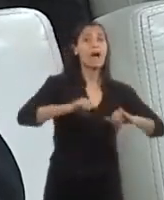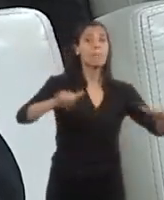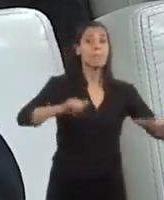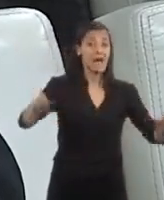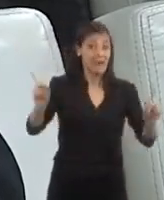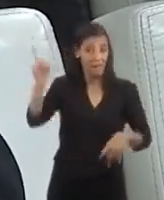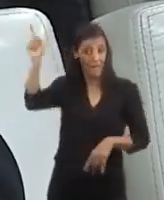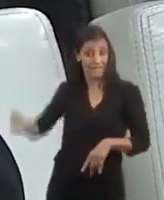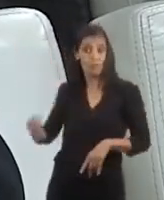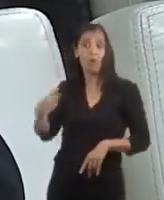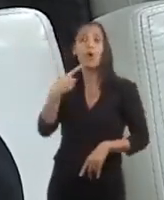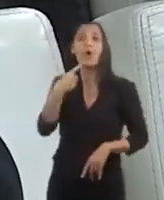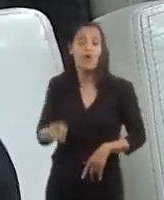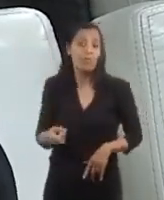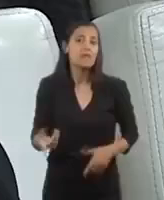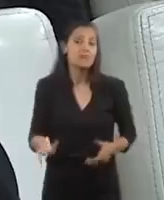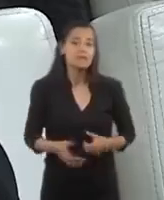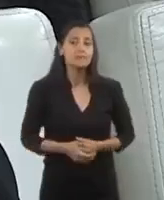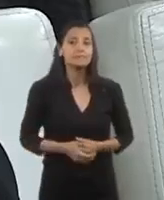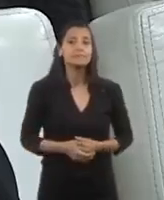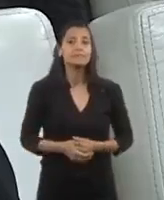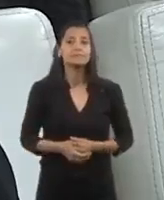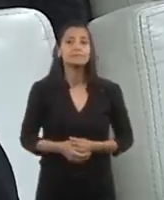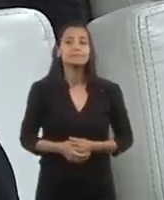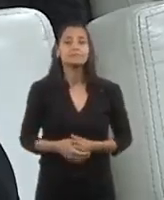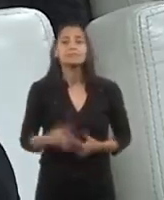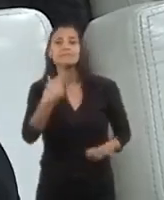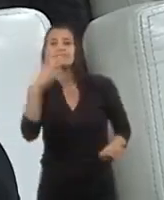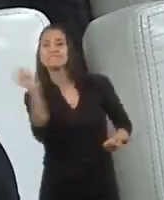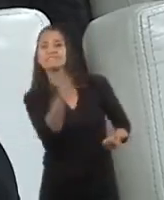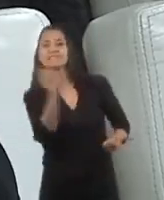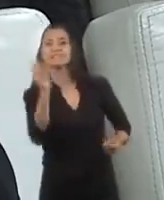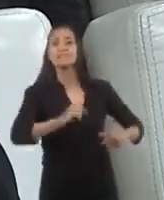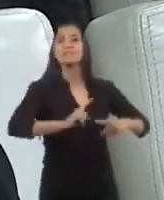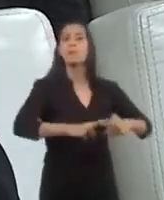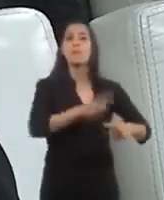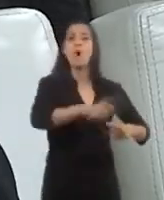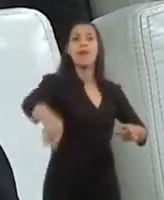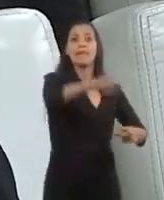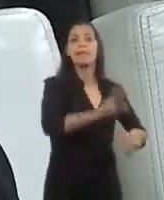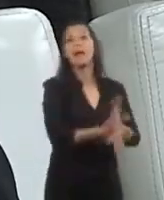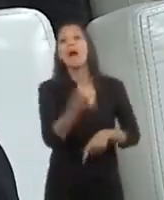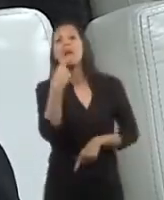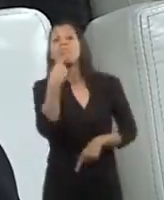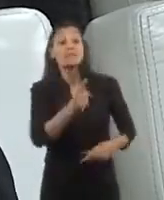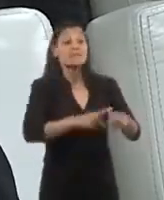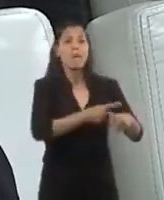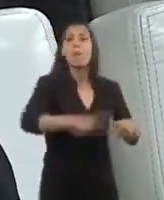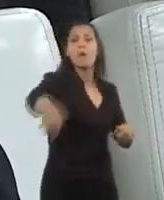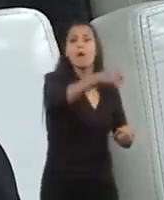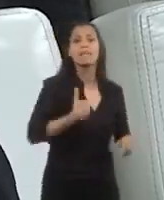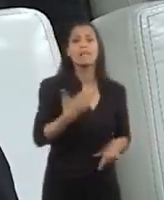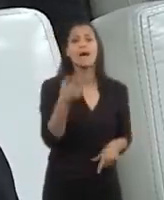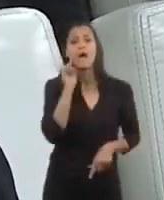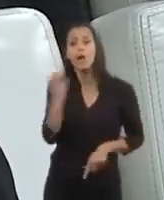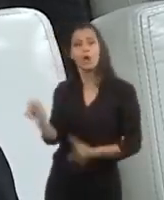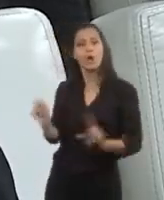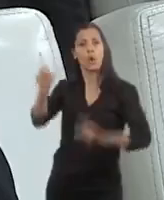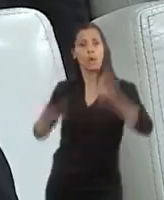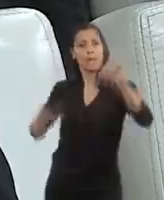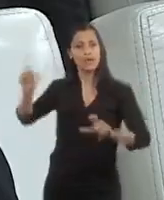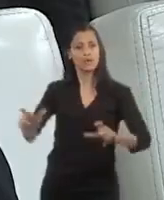cuestionó de forma acertada para mí a a la política por estar disociada de la realidad y desconectada de la gente digo no hay temores que